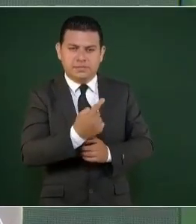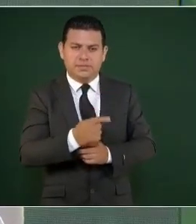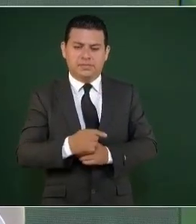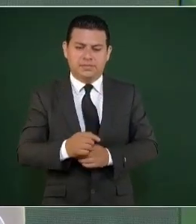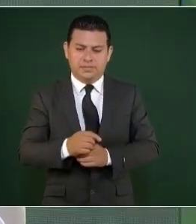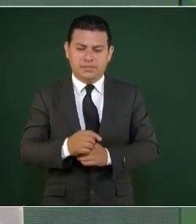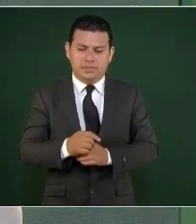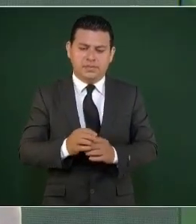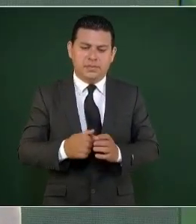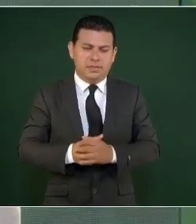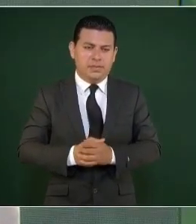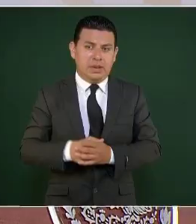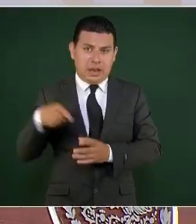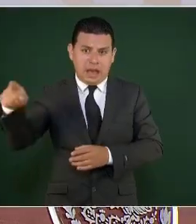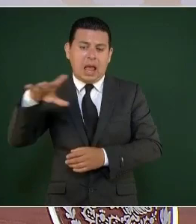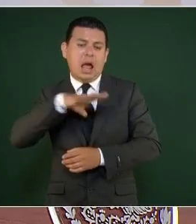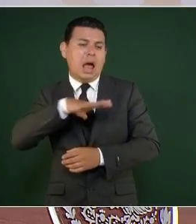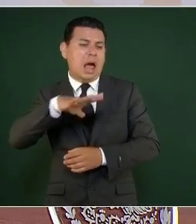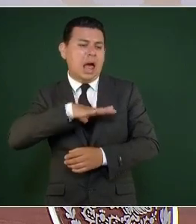tiene